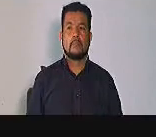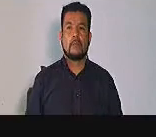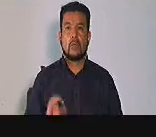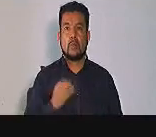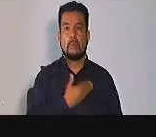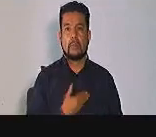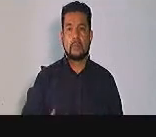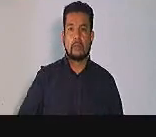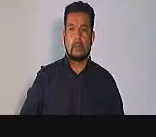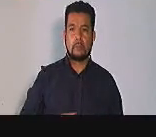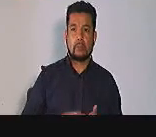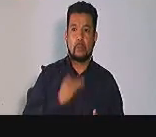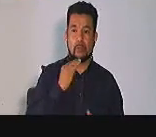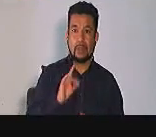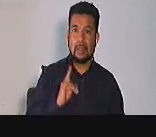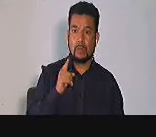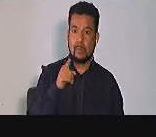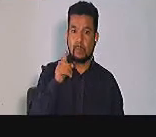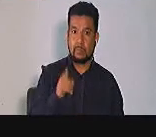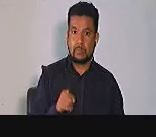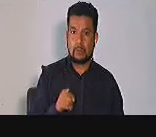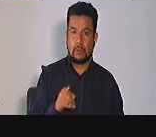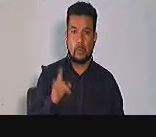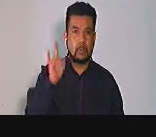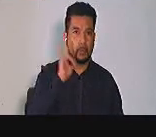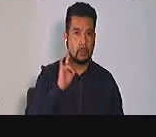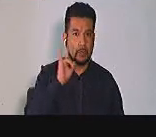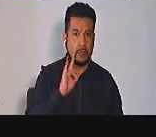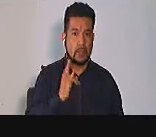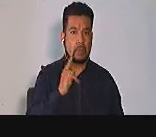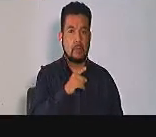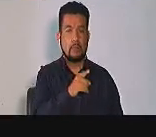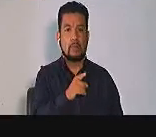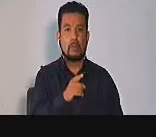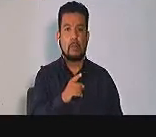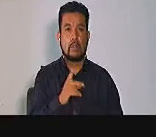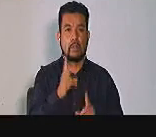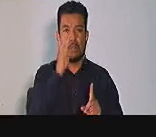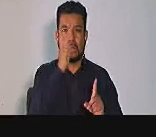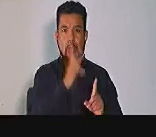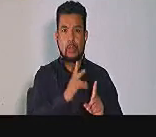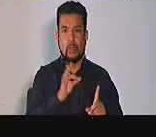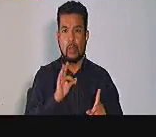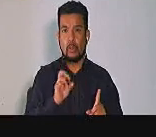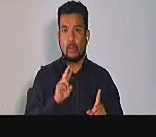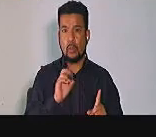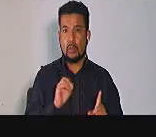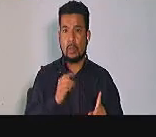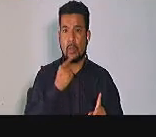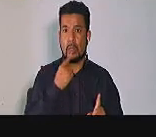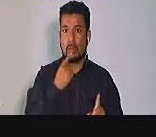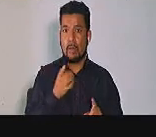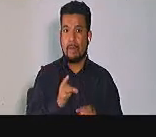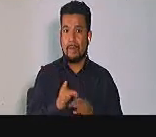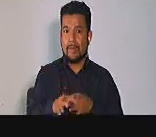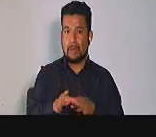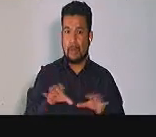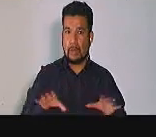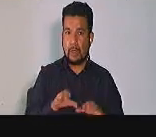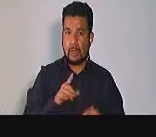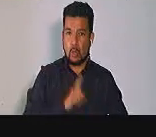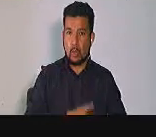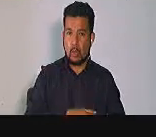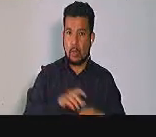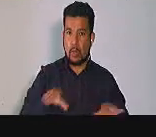Señor presidente, excúseme, no sé si de pronto no escuché, el honorable concejal Eduardo Toro indicó fecha para la realización y hora